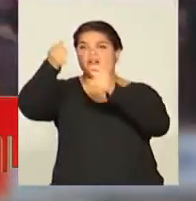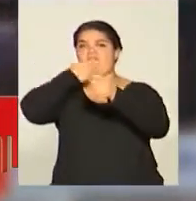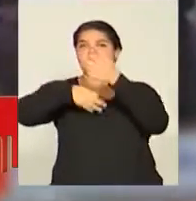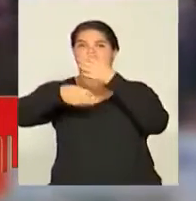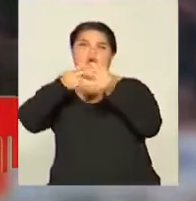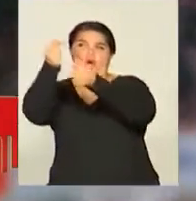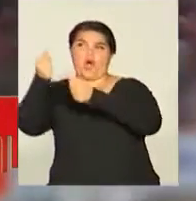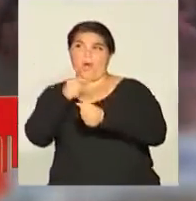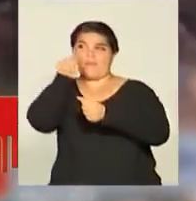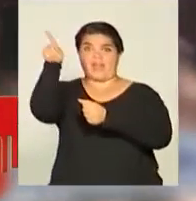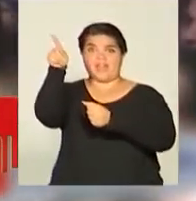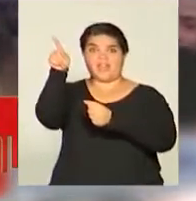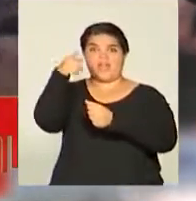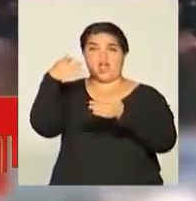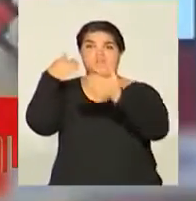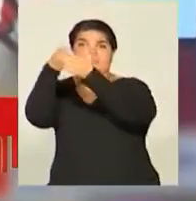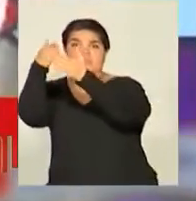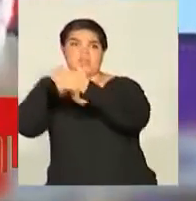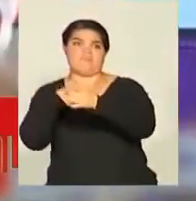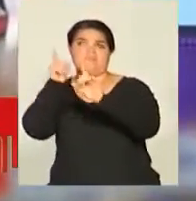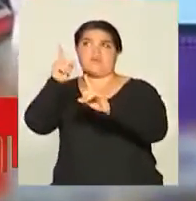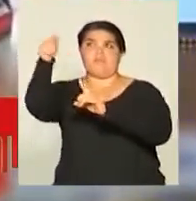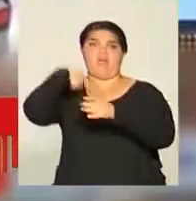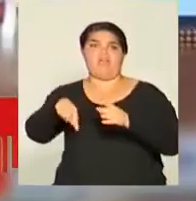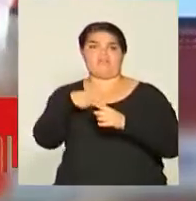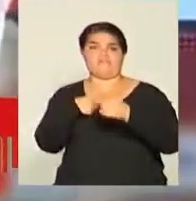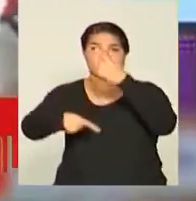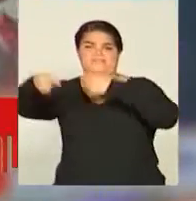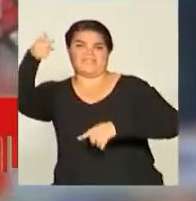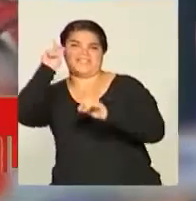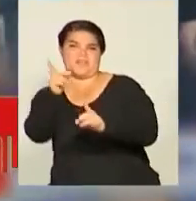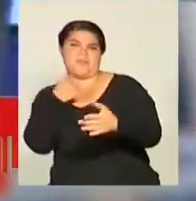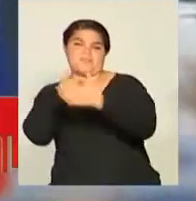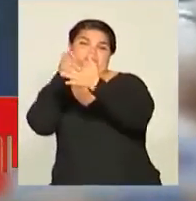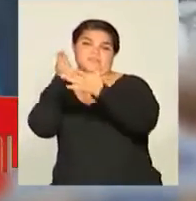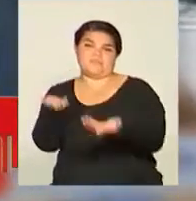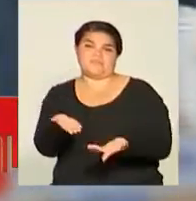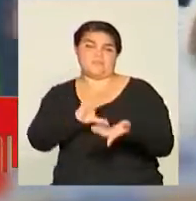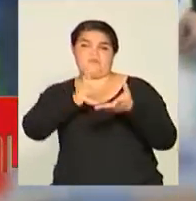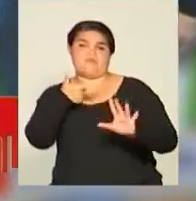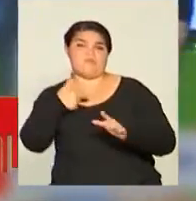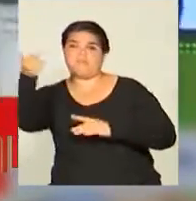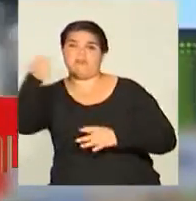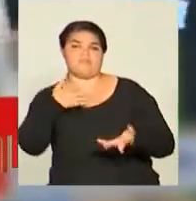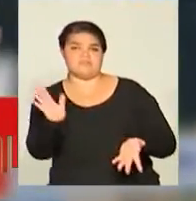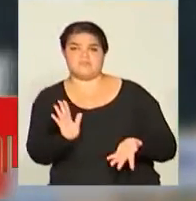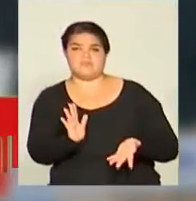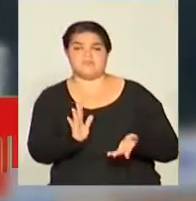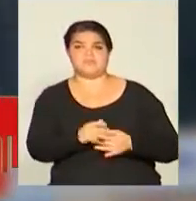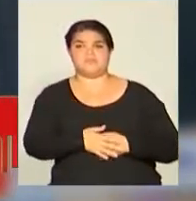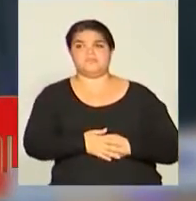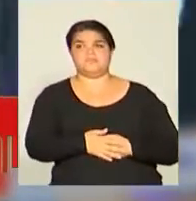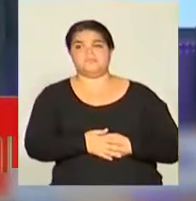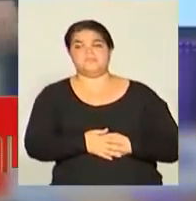restricciones a nosotros. Claro. Pero vuelvo a repetir, va todo de la mano de una normalización en lo fiscal, en lo monetario, en